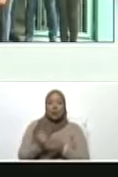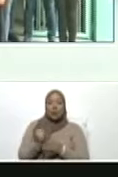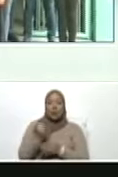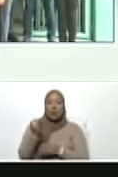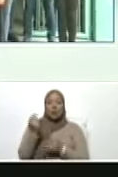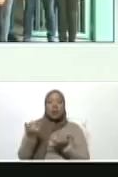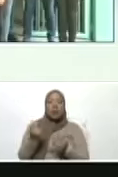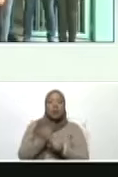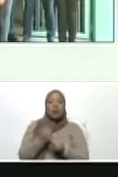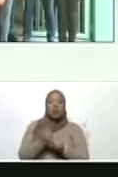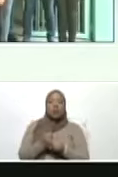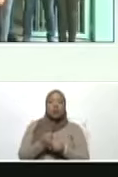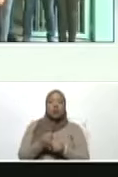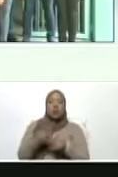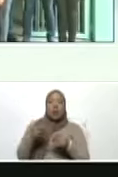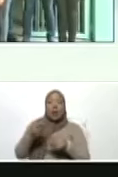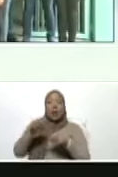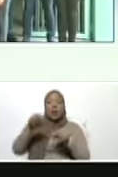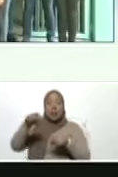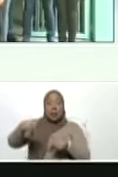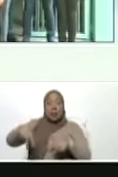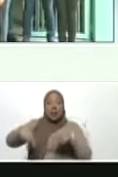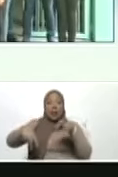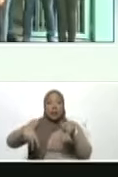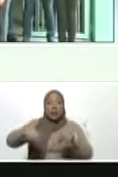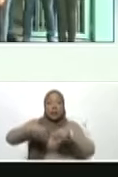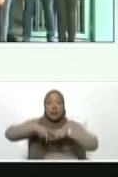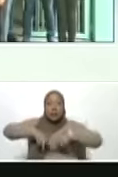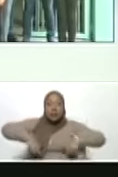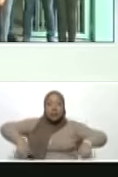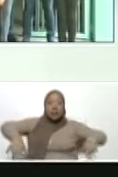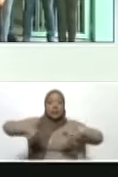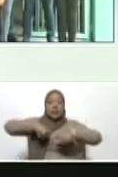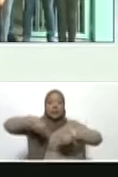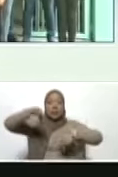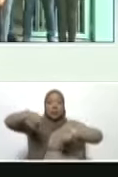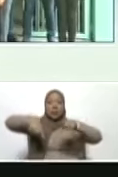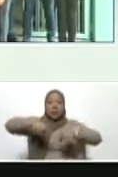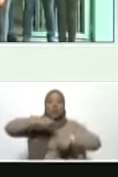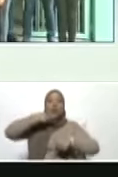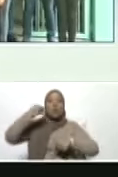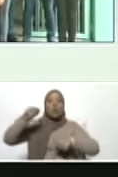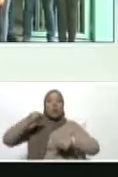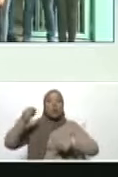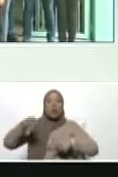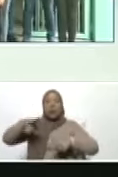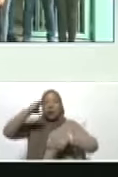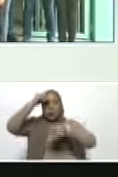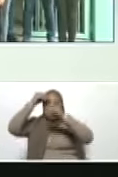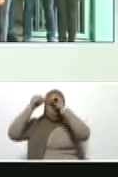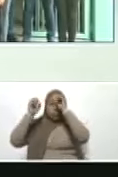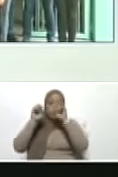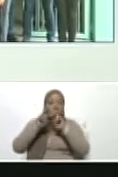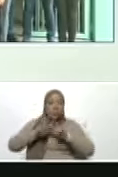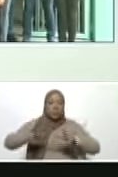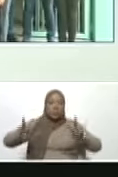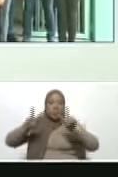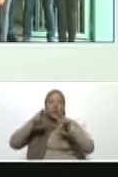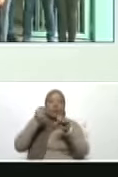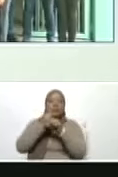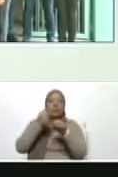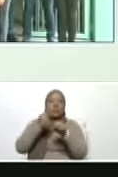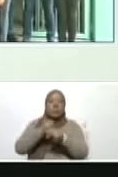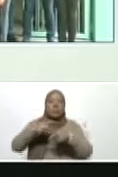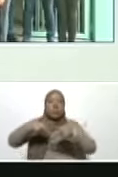Ahora tenemos que sembrar que nuestros niños, niñas y jóvenes aprendan el valor de trabajar con las